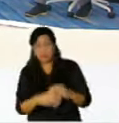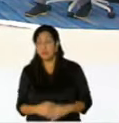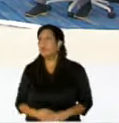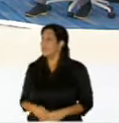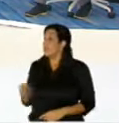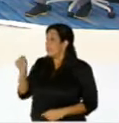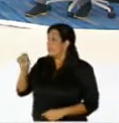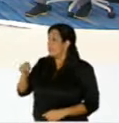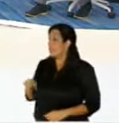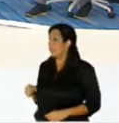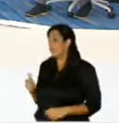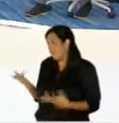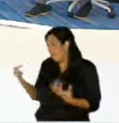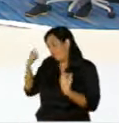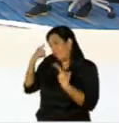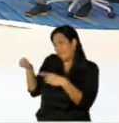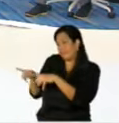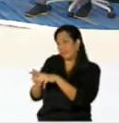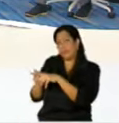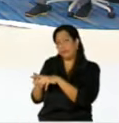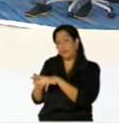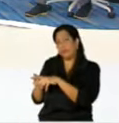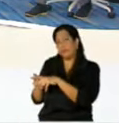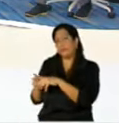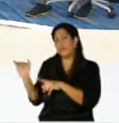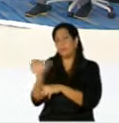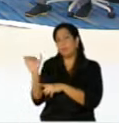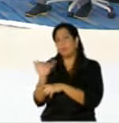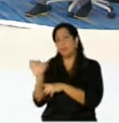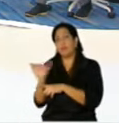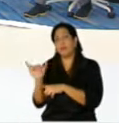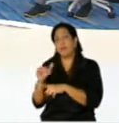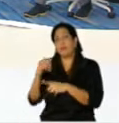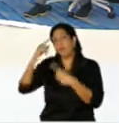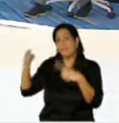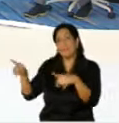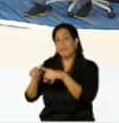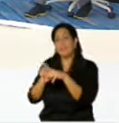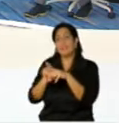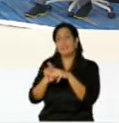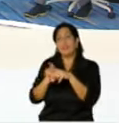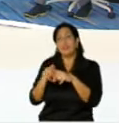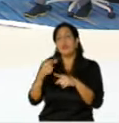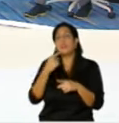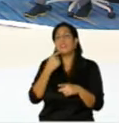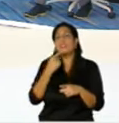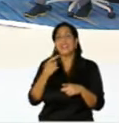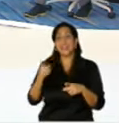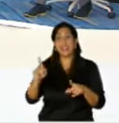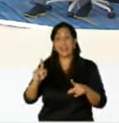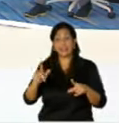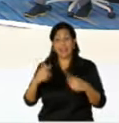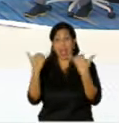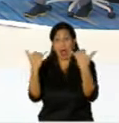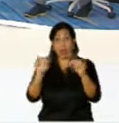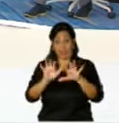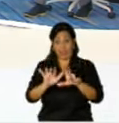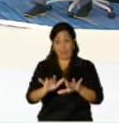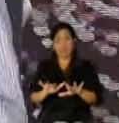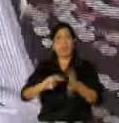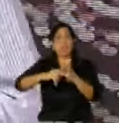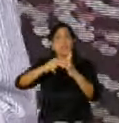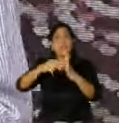trae el doctor, sencillamente es añadir, porque es totalmente estamos alineados, de que el dashboard, cuando decimos que está live, es porque es un